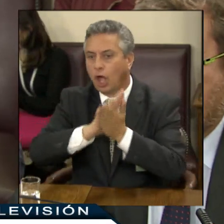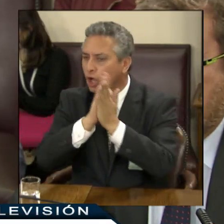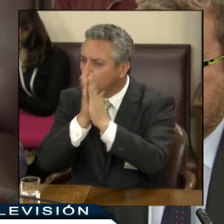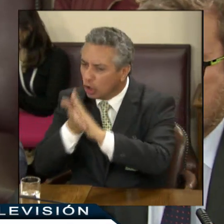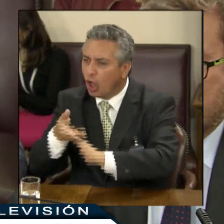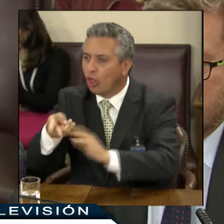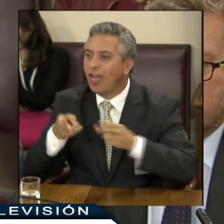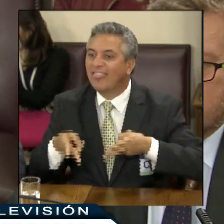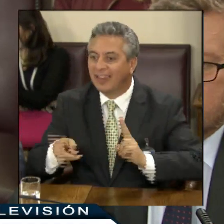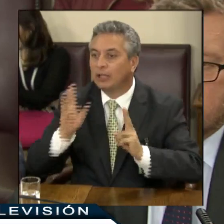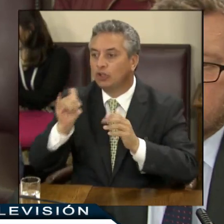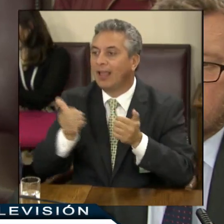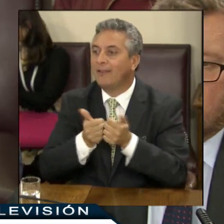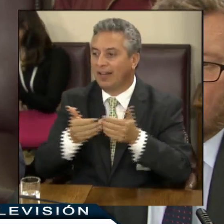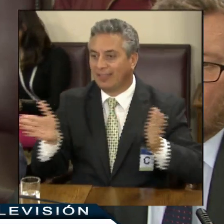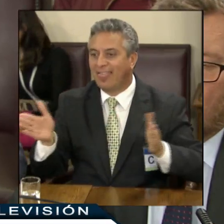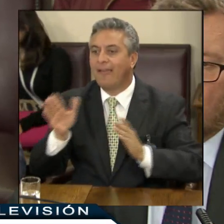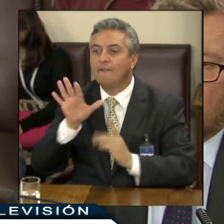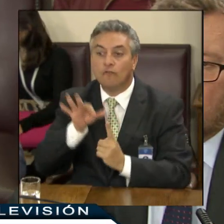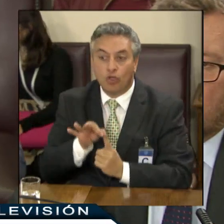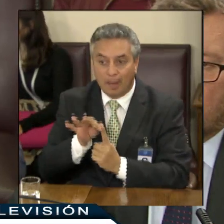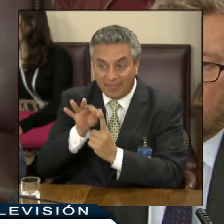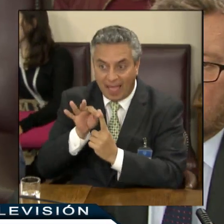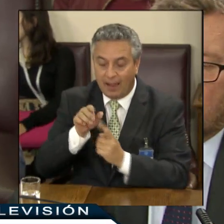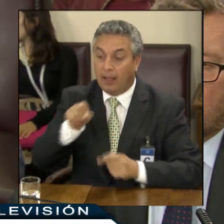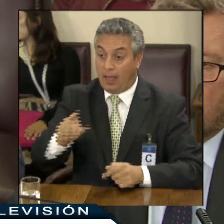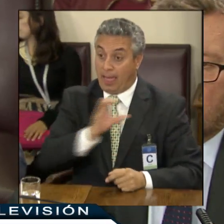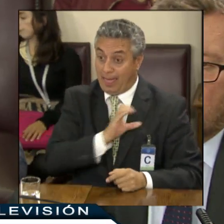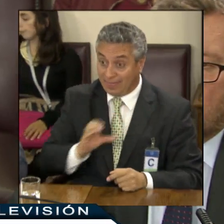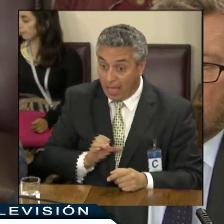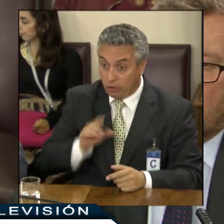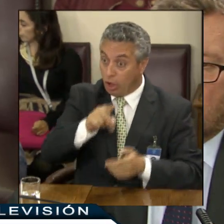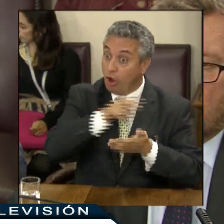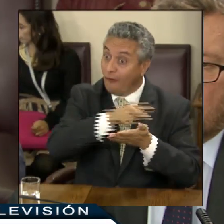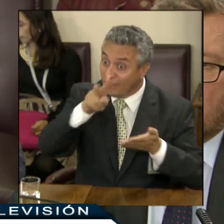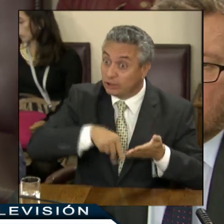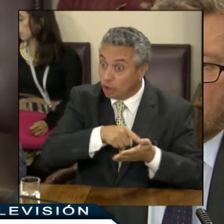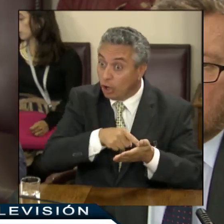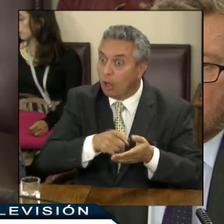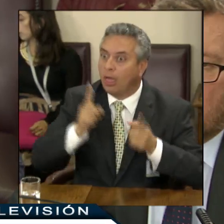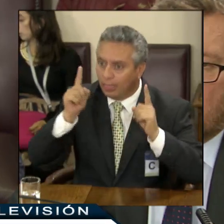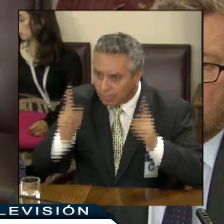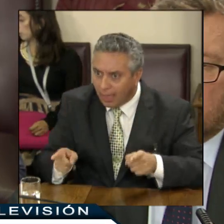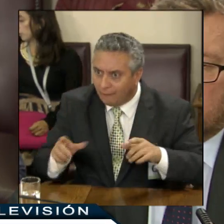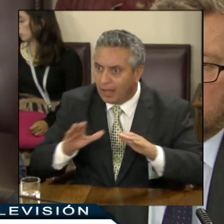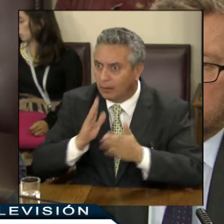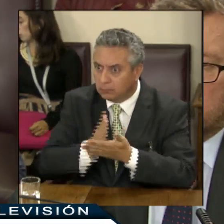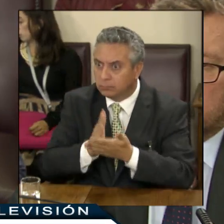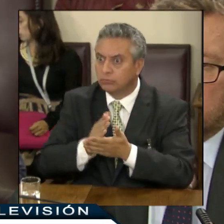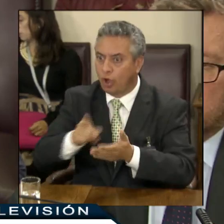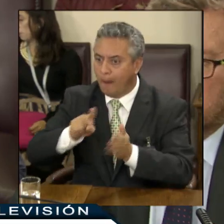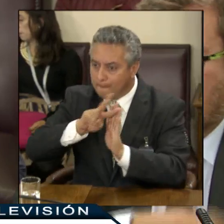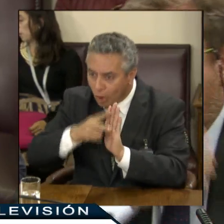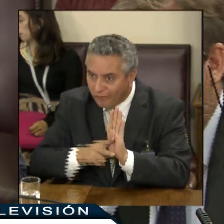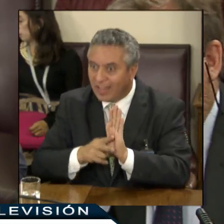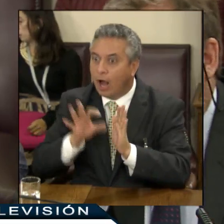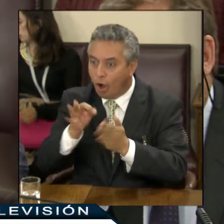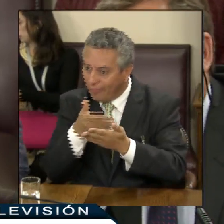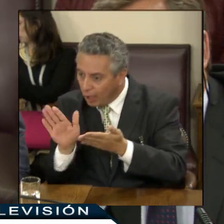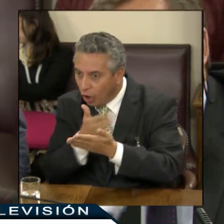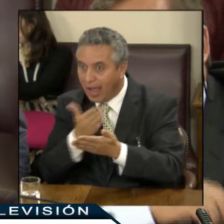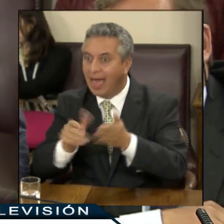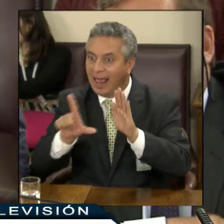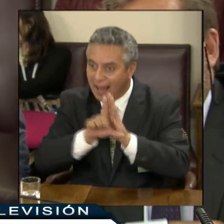derechos y libertades fundamentales y el estado por la convención adquiere la obligación general de modificar o derogar las